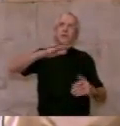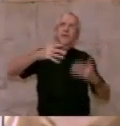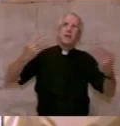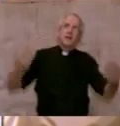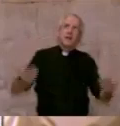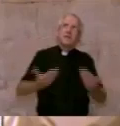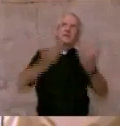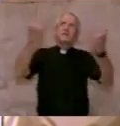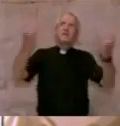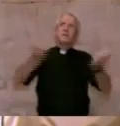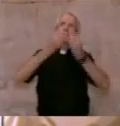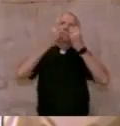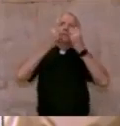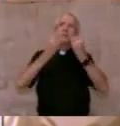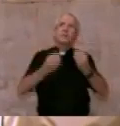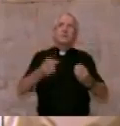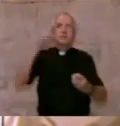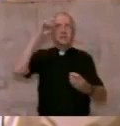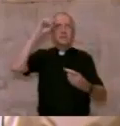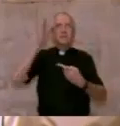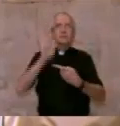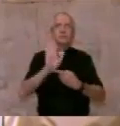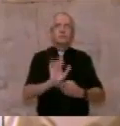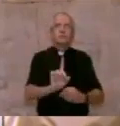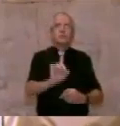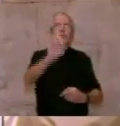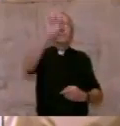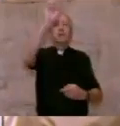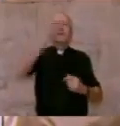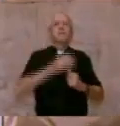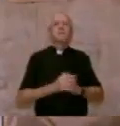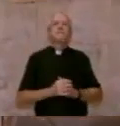enalteced y bendecid su nombre.